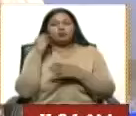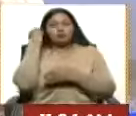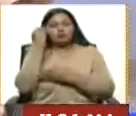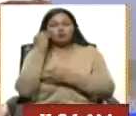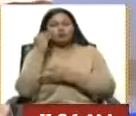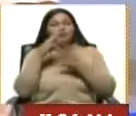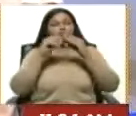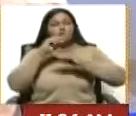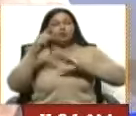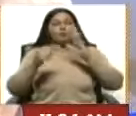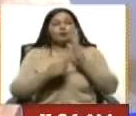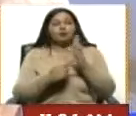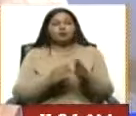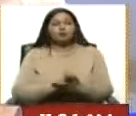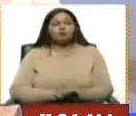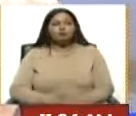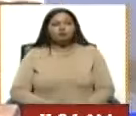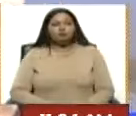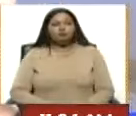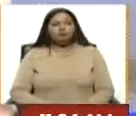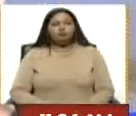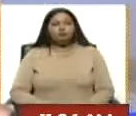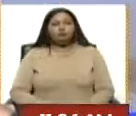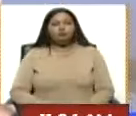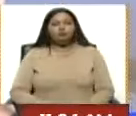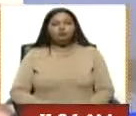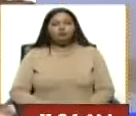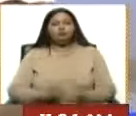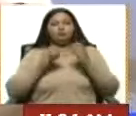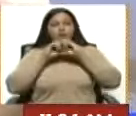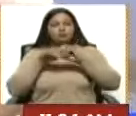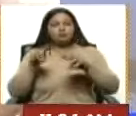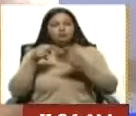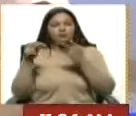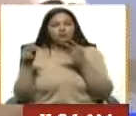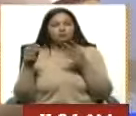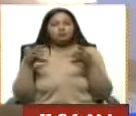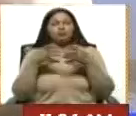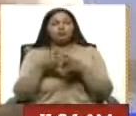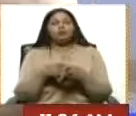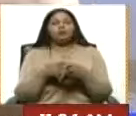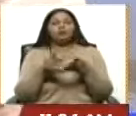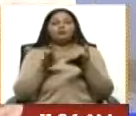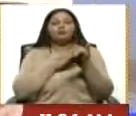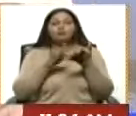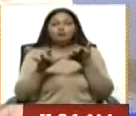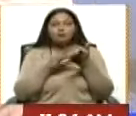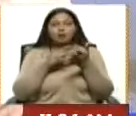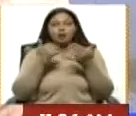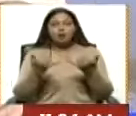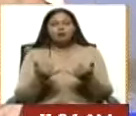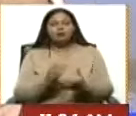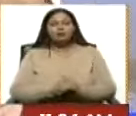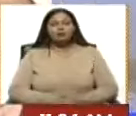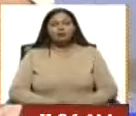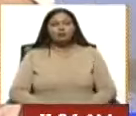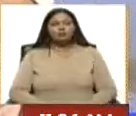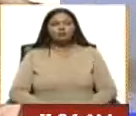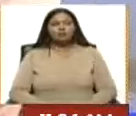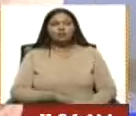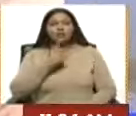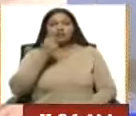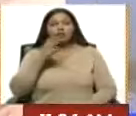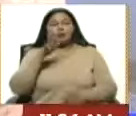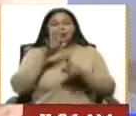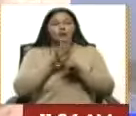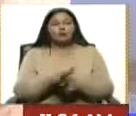etcétera, sino que ahora está, eso migró a las grandes plataformas digitales. Y entonces, eso que llamaban antes la